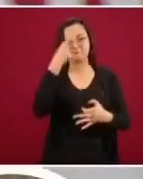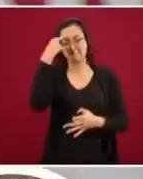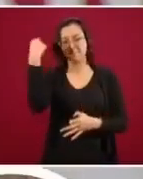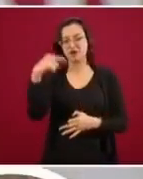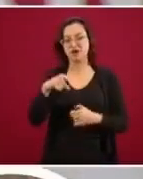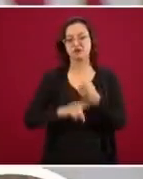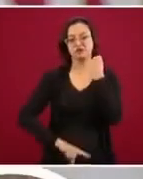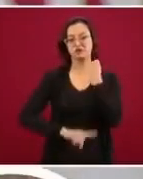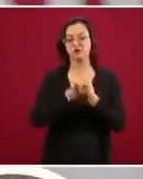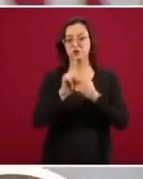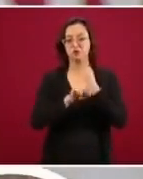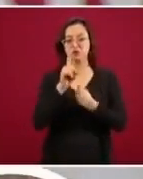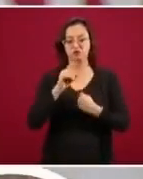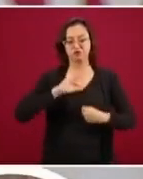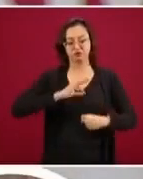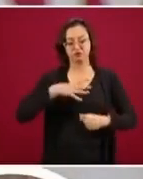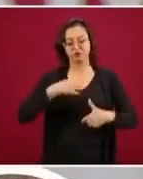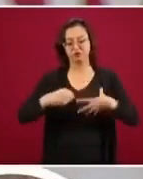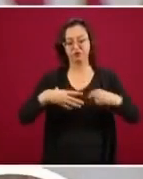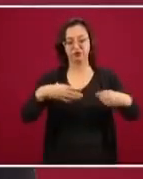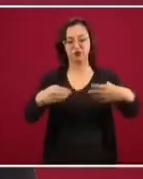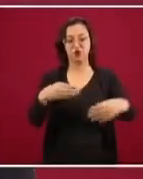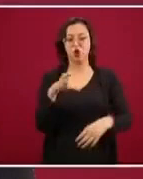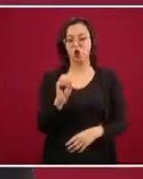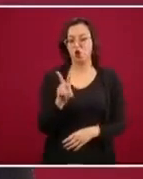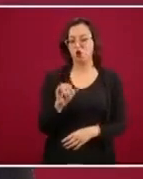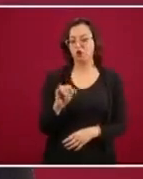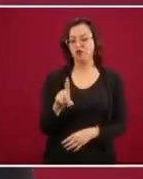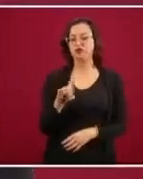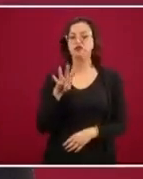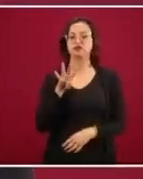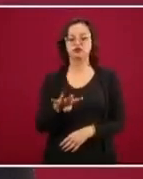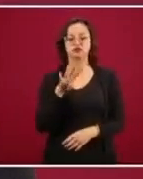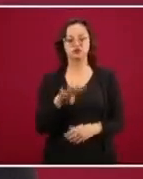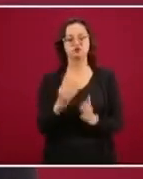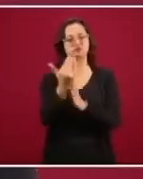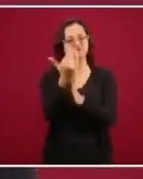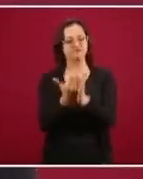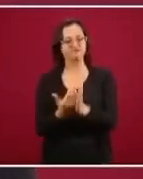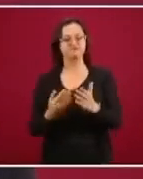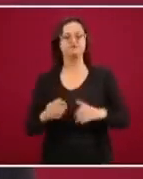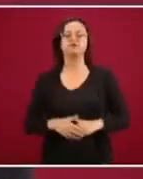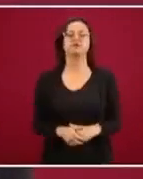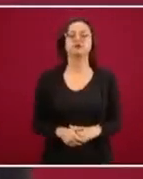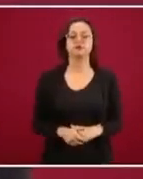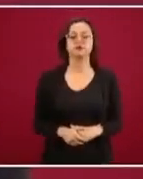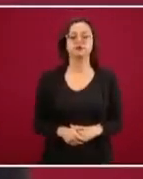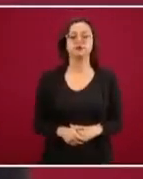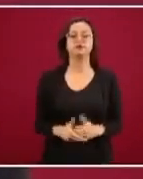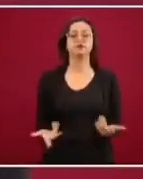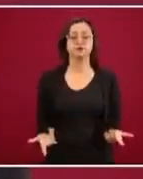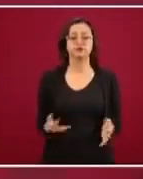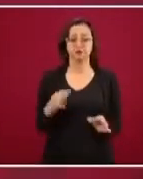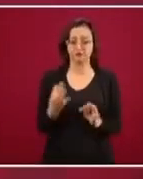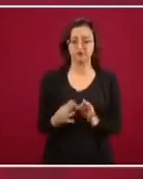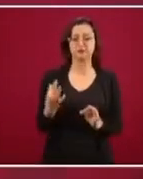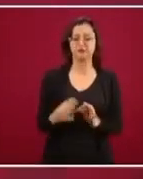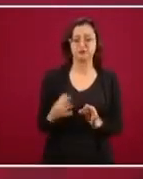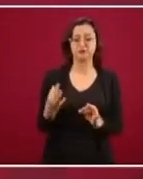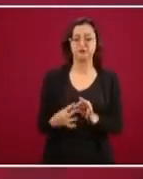generados por la pandemia de kobe 19 lo haremos de manera de manera puntual